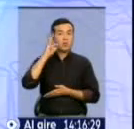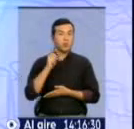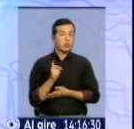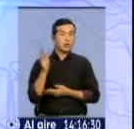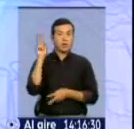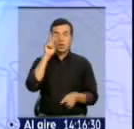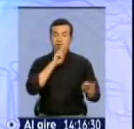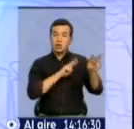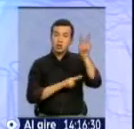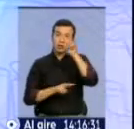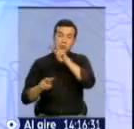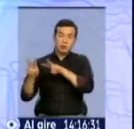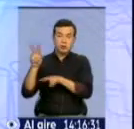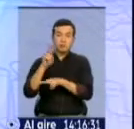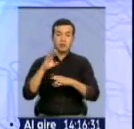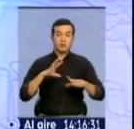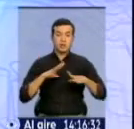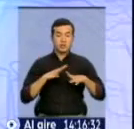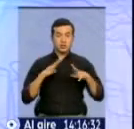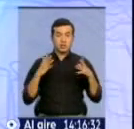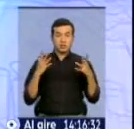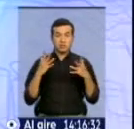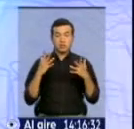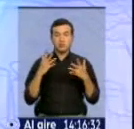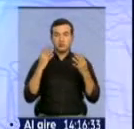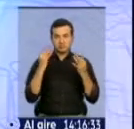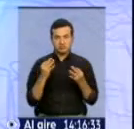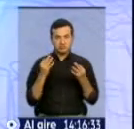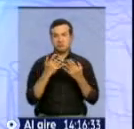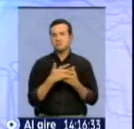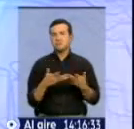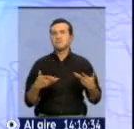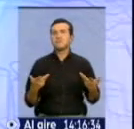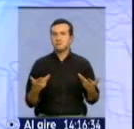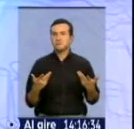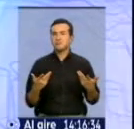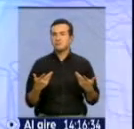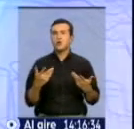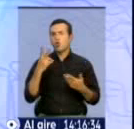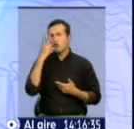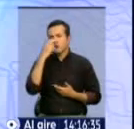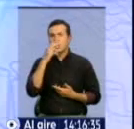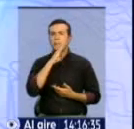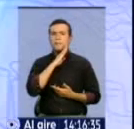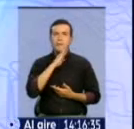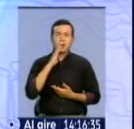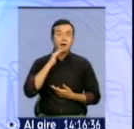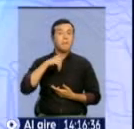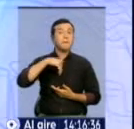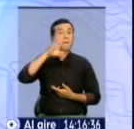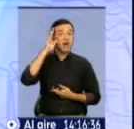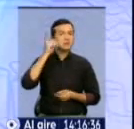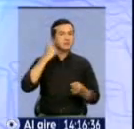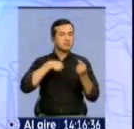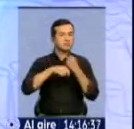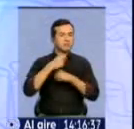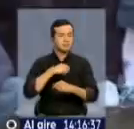una evaluación sobre este feriado, el último del año prácticamente. Diferentes hoteles y bares incrementaron sus ventas.